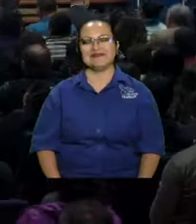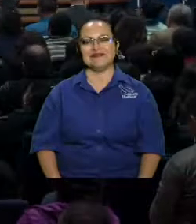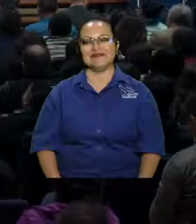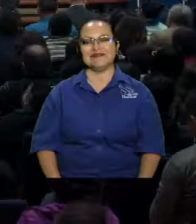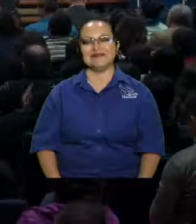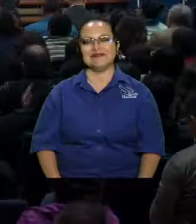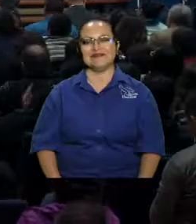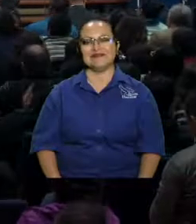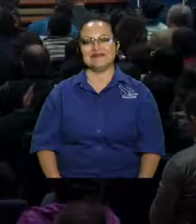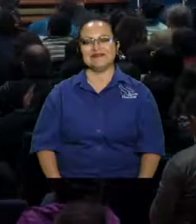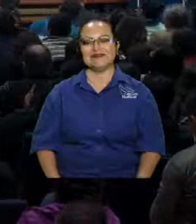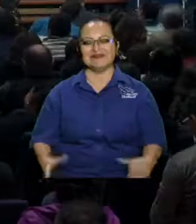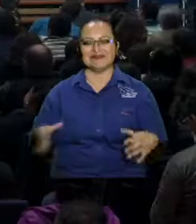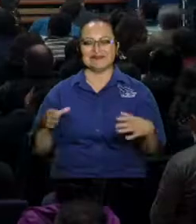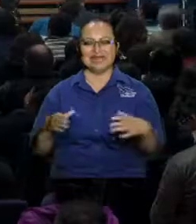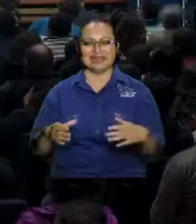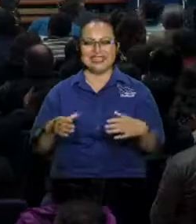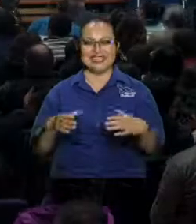¿Tú?